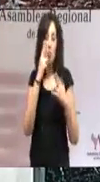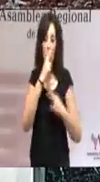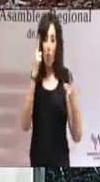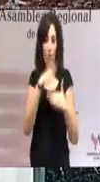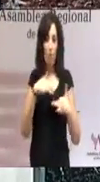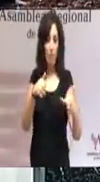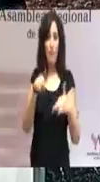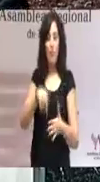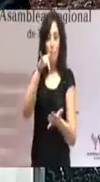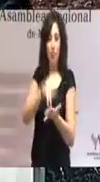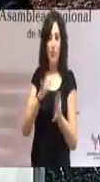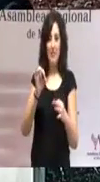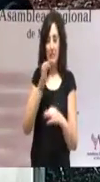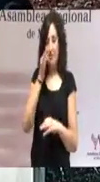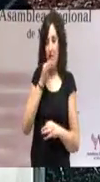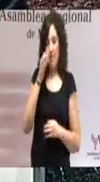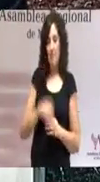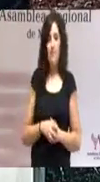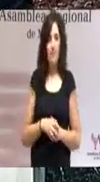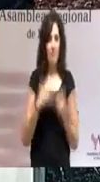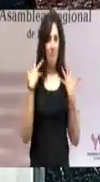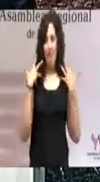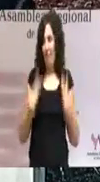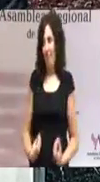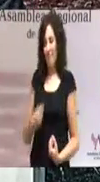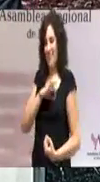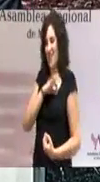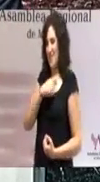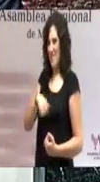sesión. Me decepciona usted, señor presidente.